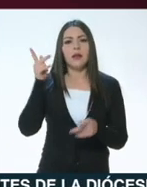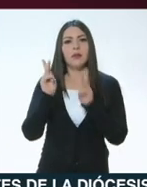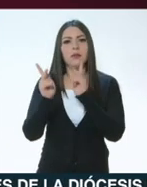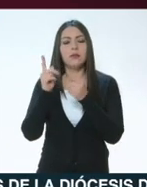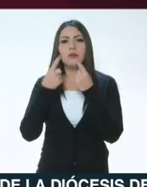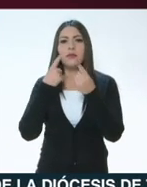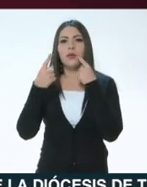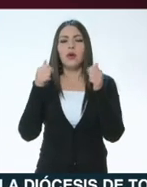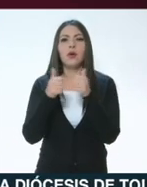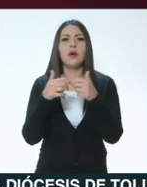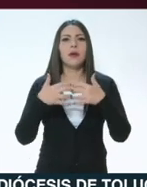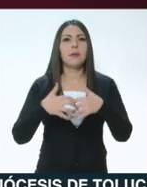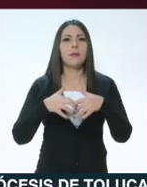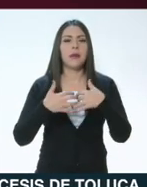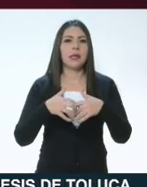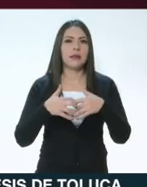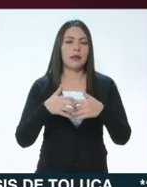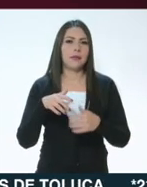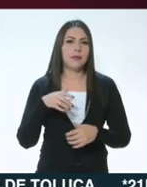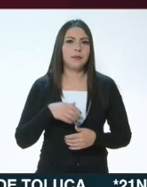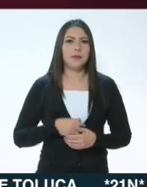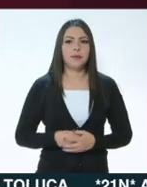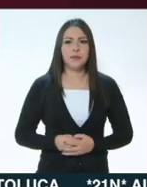para que